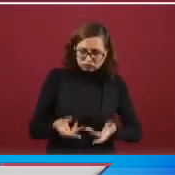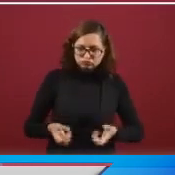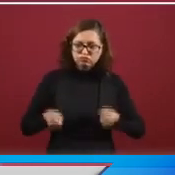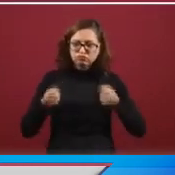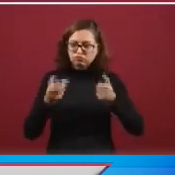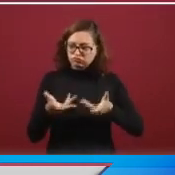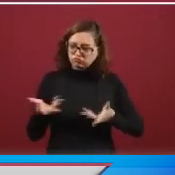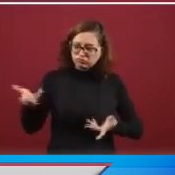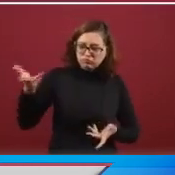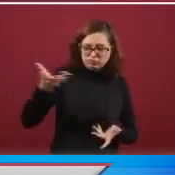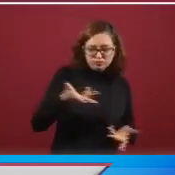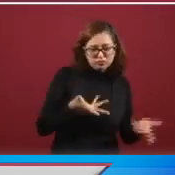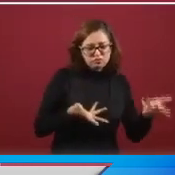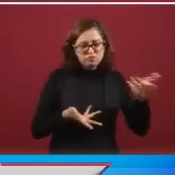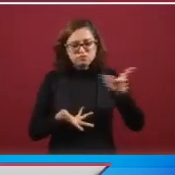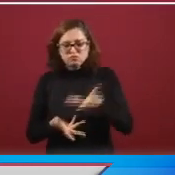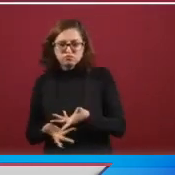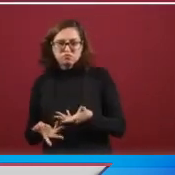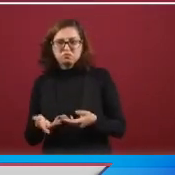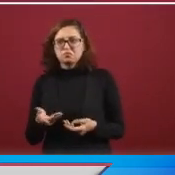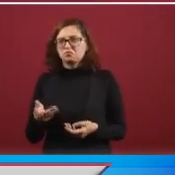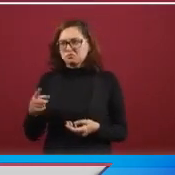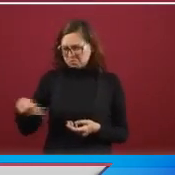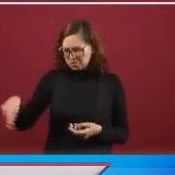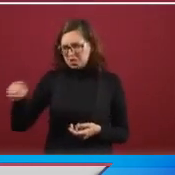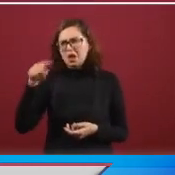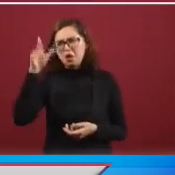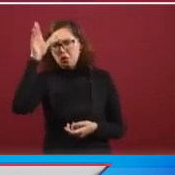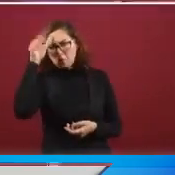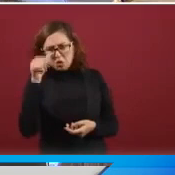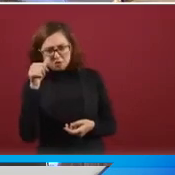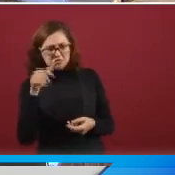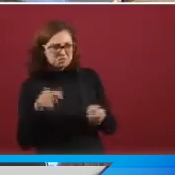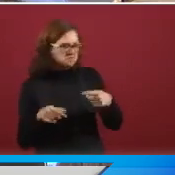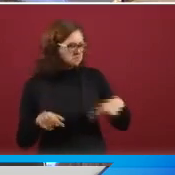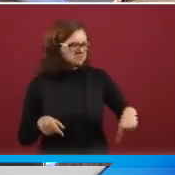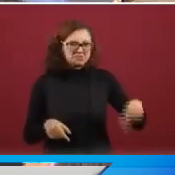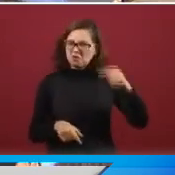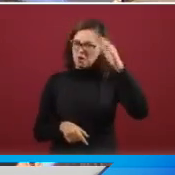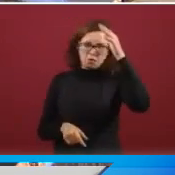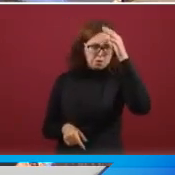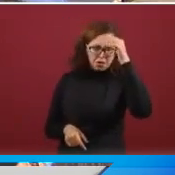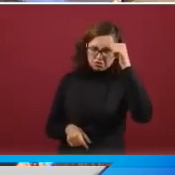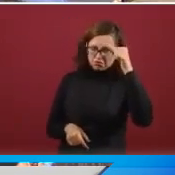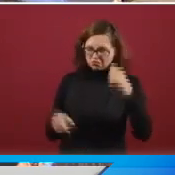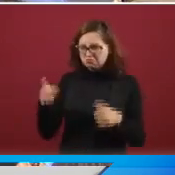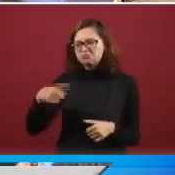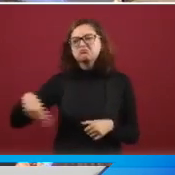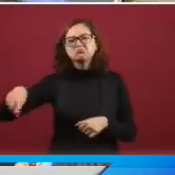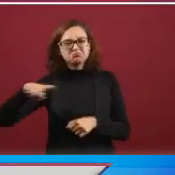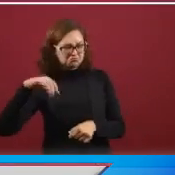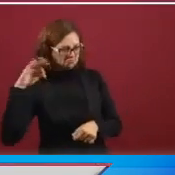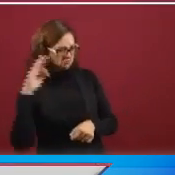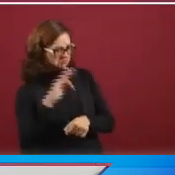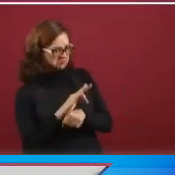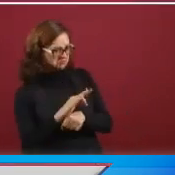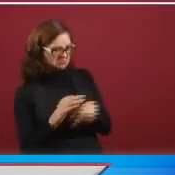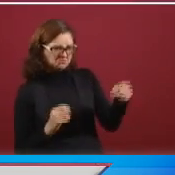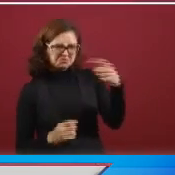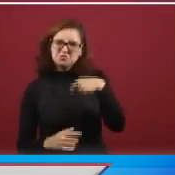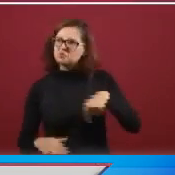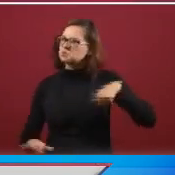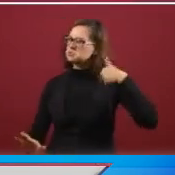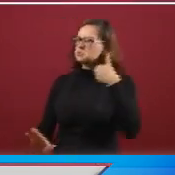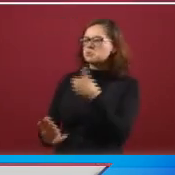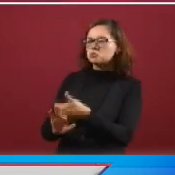de diciembre, que se titulará Economía Moral, en donde describirá la política actual y el cambio de modelo. Menciona que la revista Proceso actuó en la